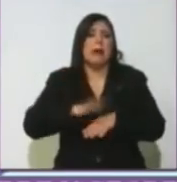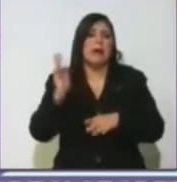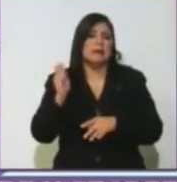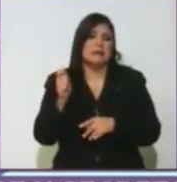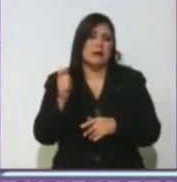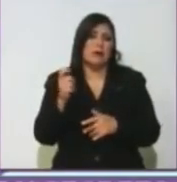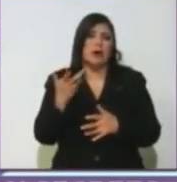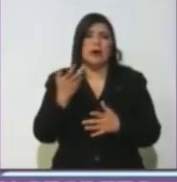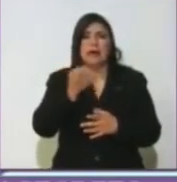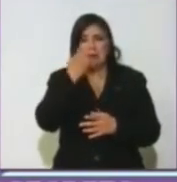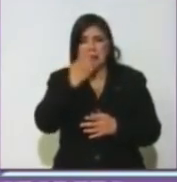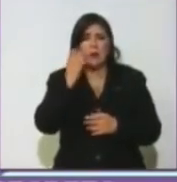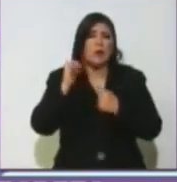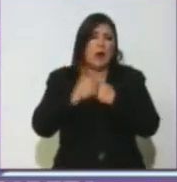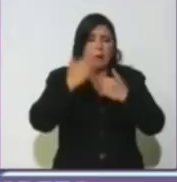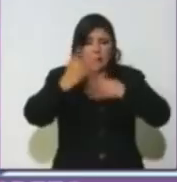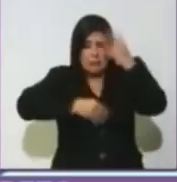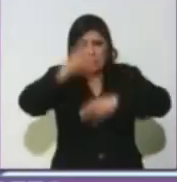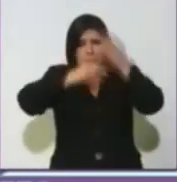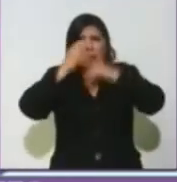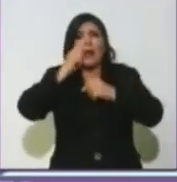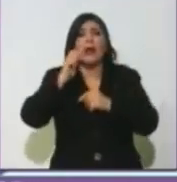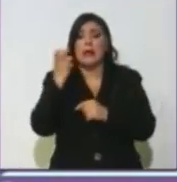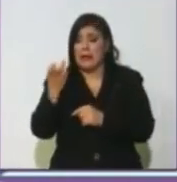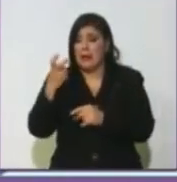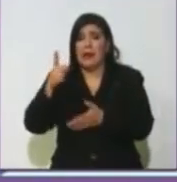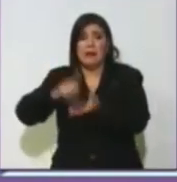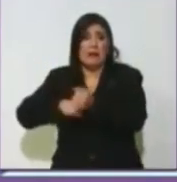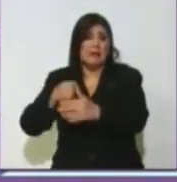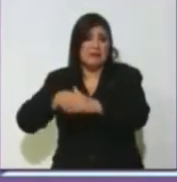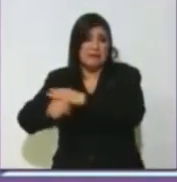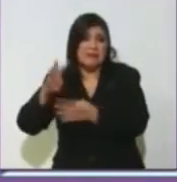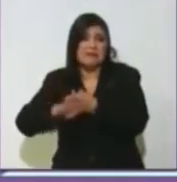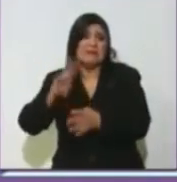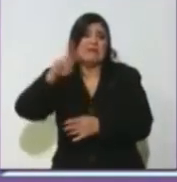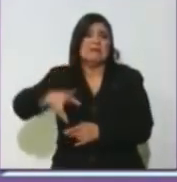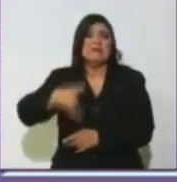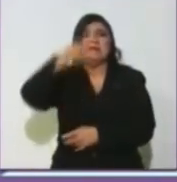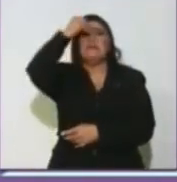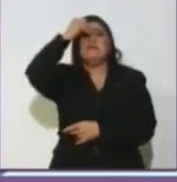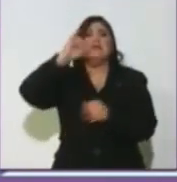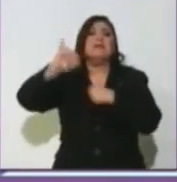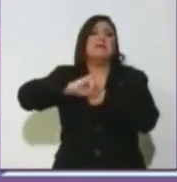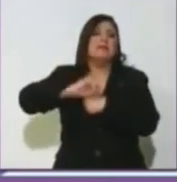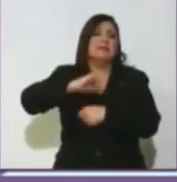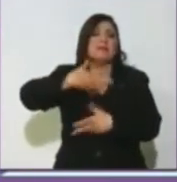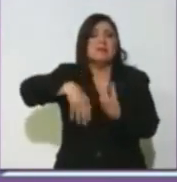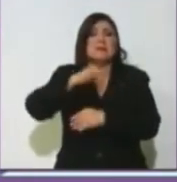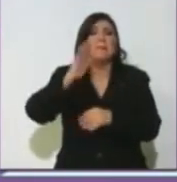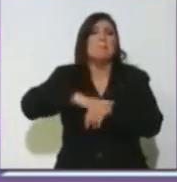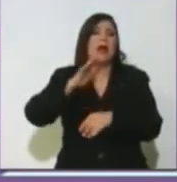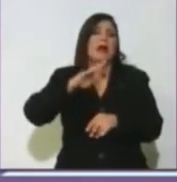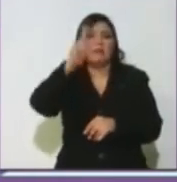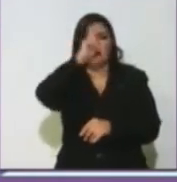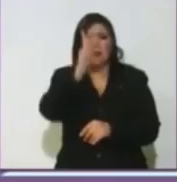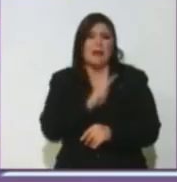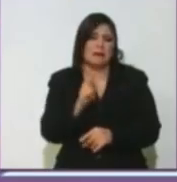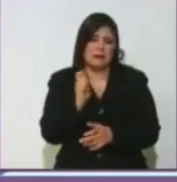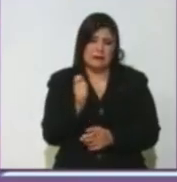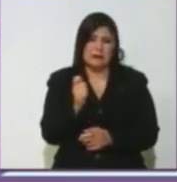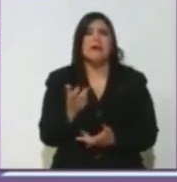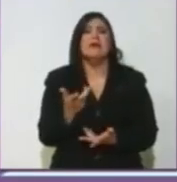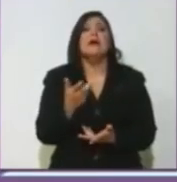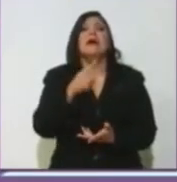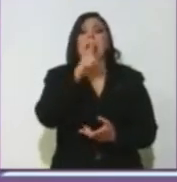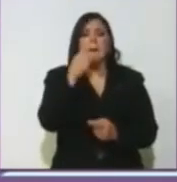lugar de estar en las cárceles aprendiendo de estos delitos y lo que haré es que las fuerzas de seguridad del ministerio público se enfoquen